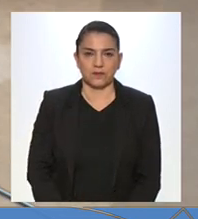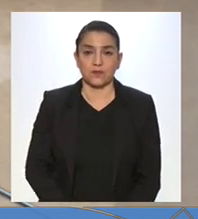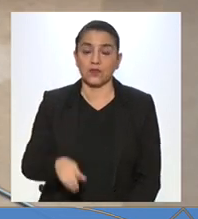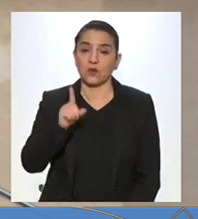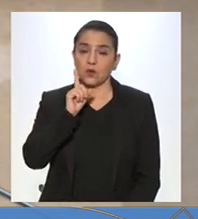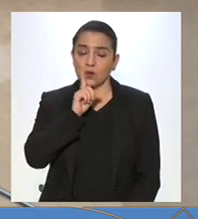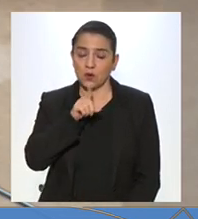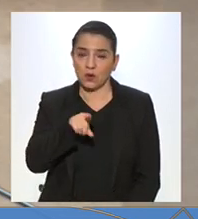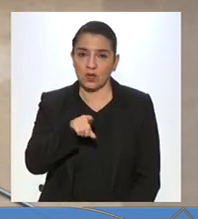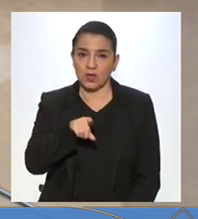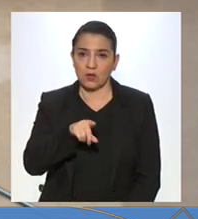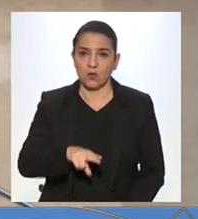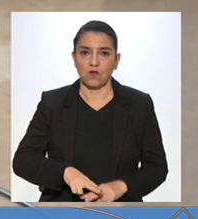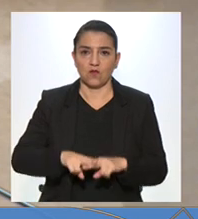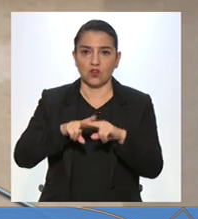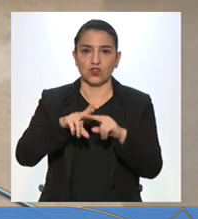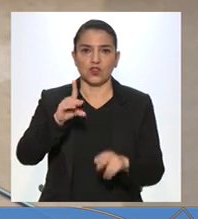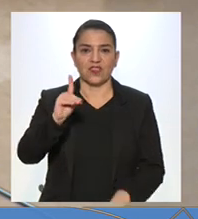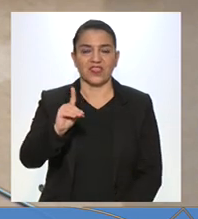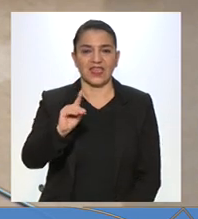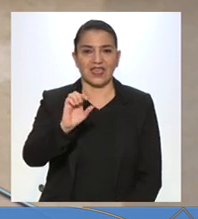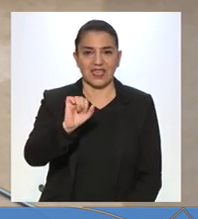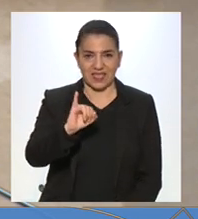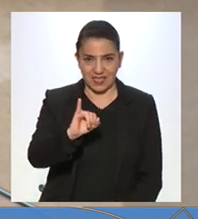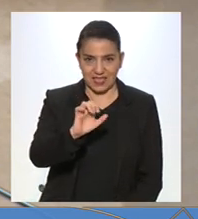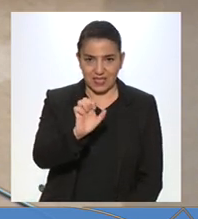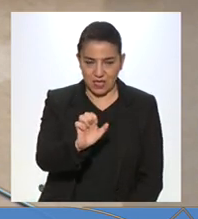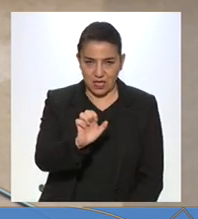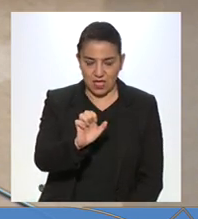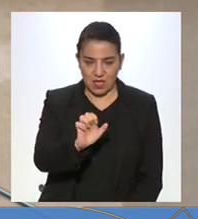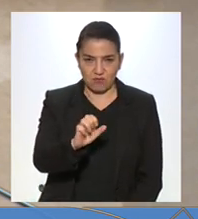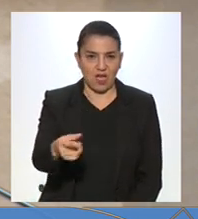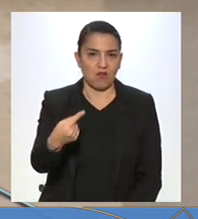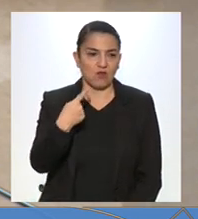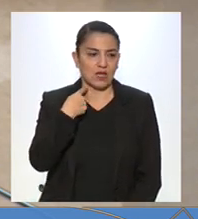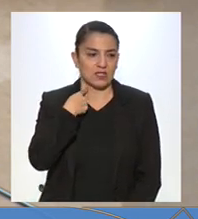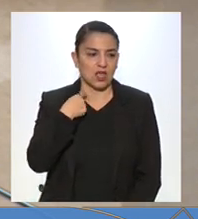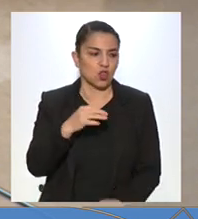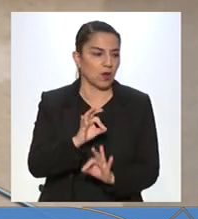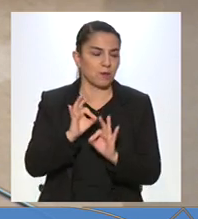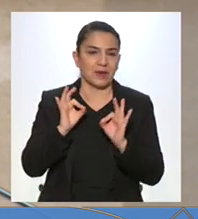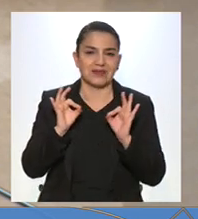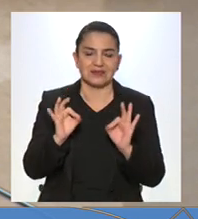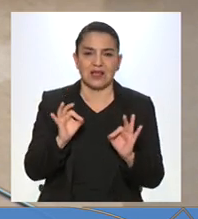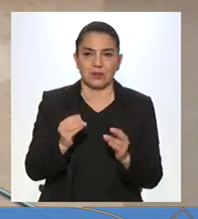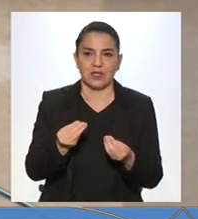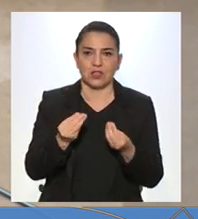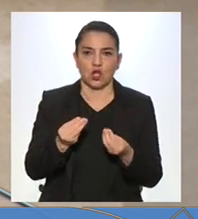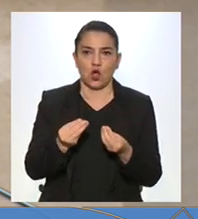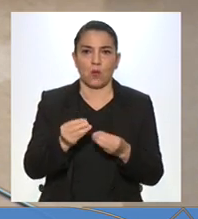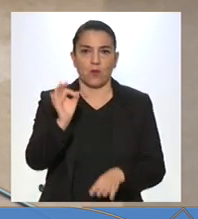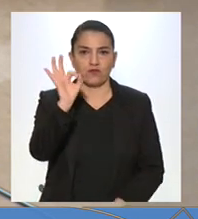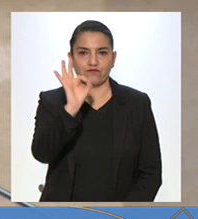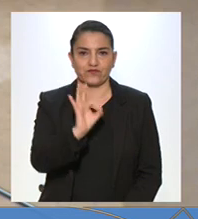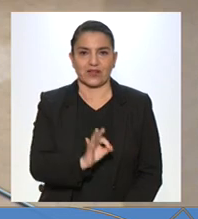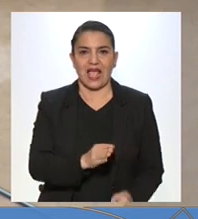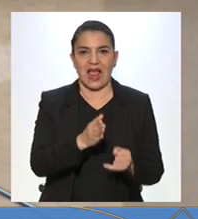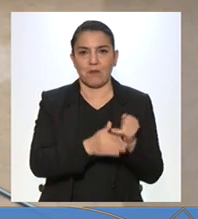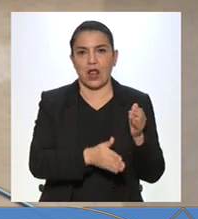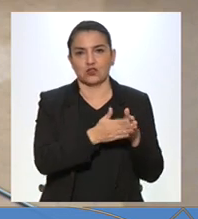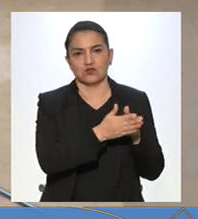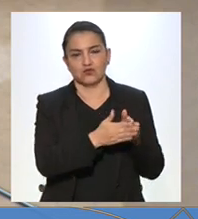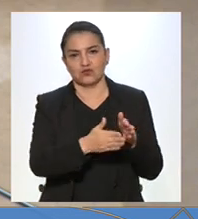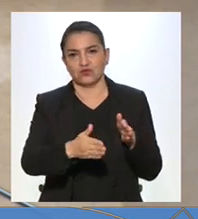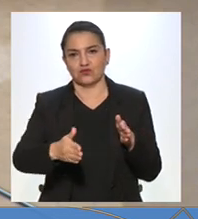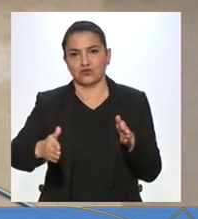último, los fondos de IE se ven afectados fundamentalmente por el comportamiento de las tasas de largo plazo. La tasa de política